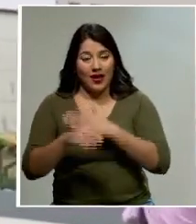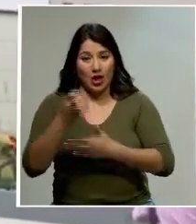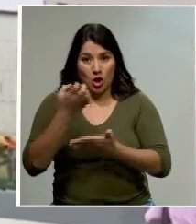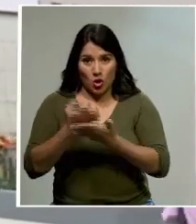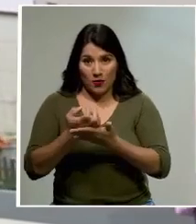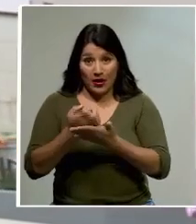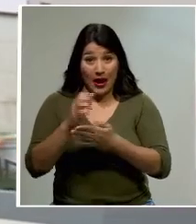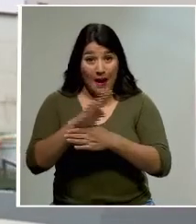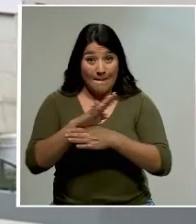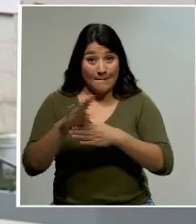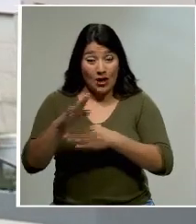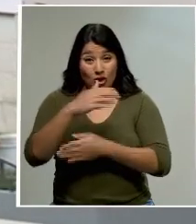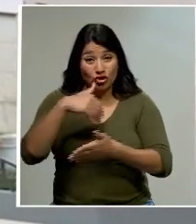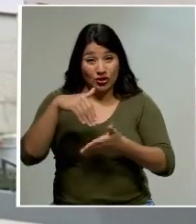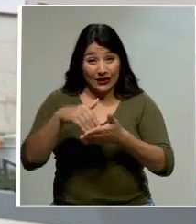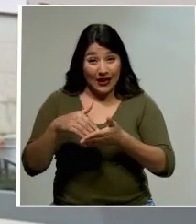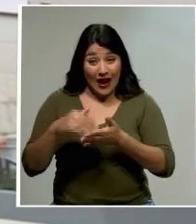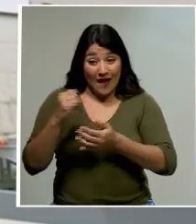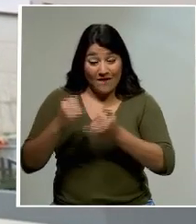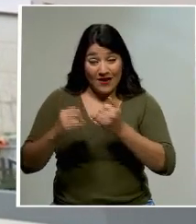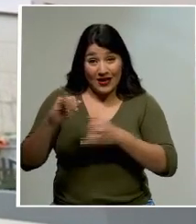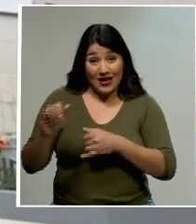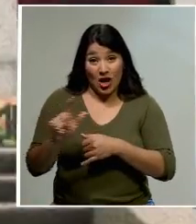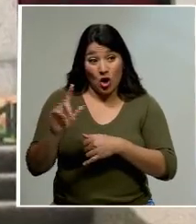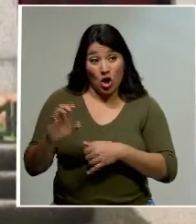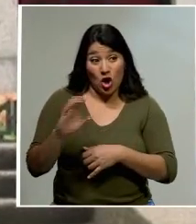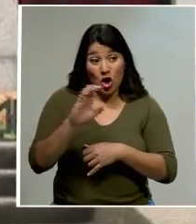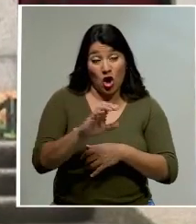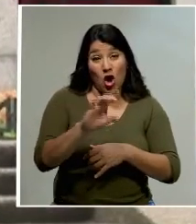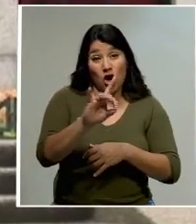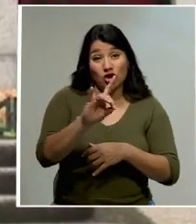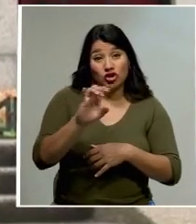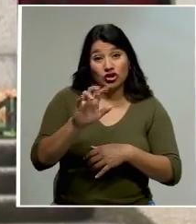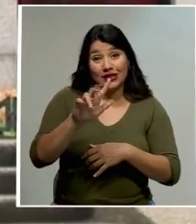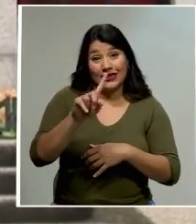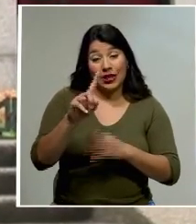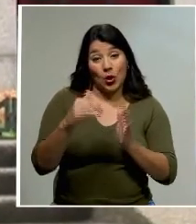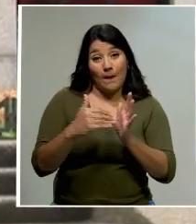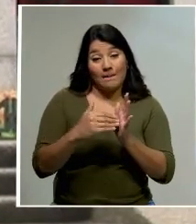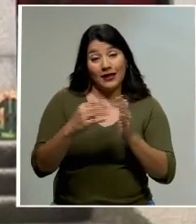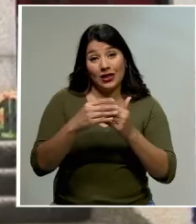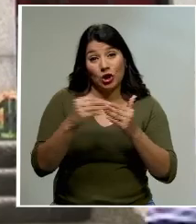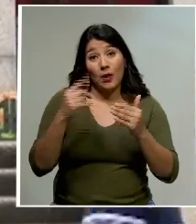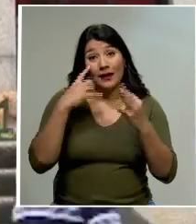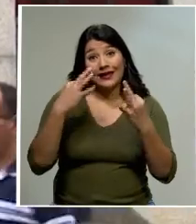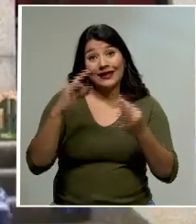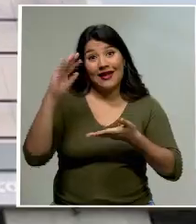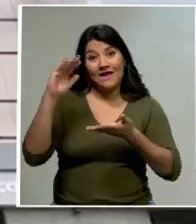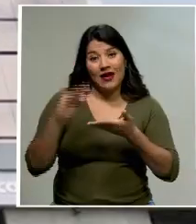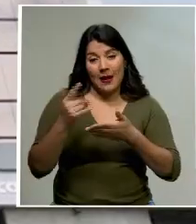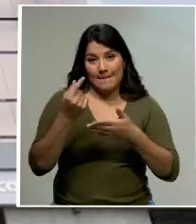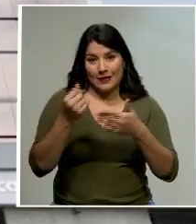intervino a finales del mes de julio con $831,000 para reducir el costo del dólar.